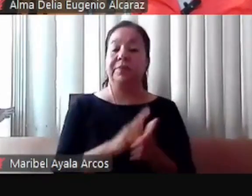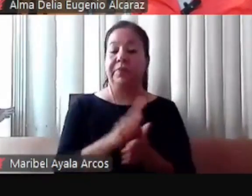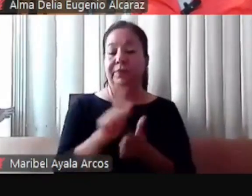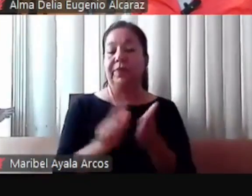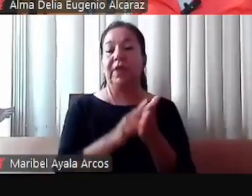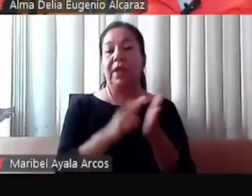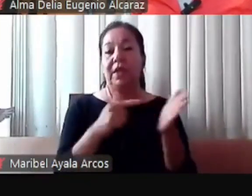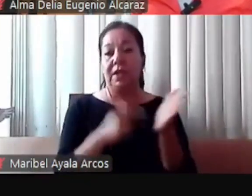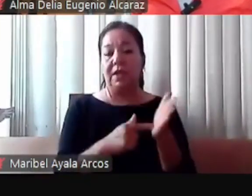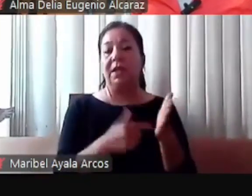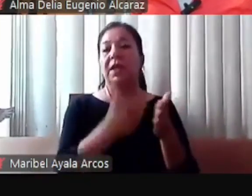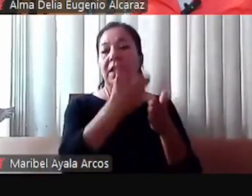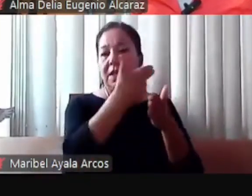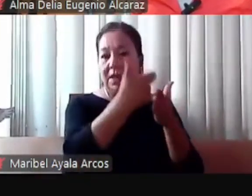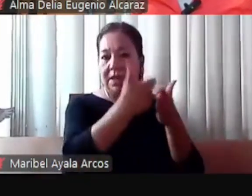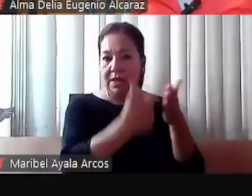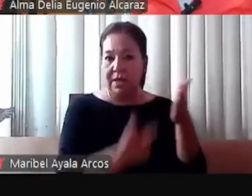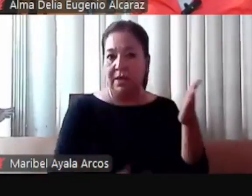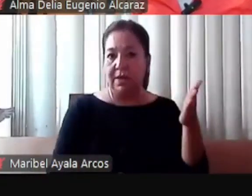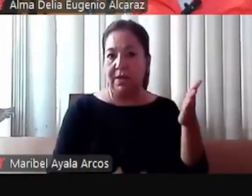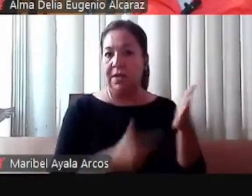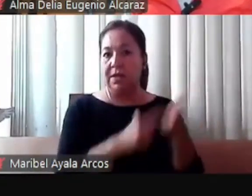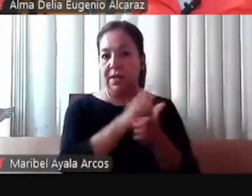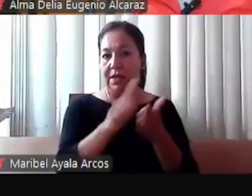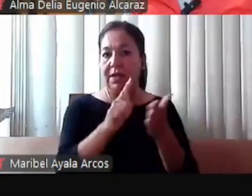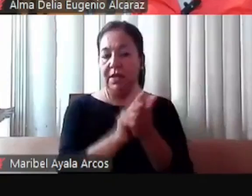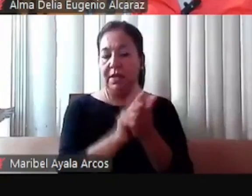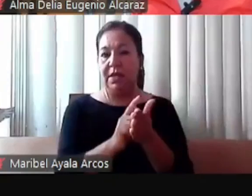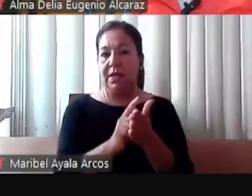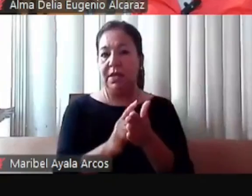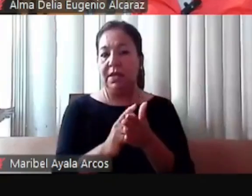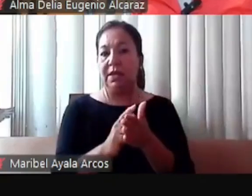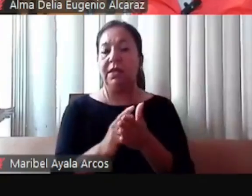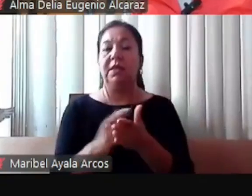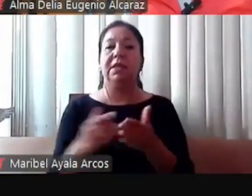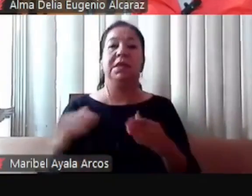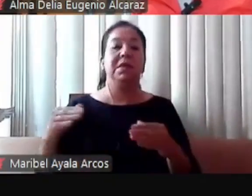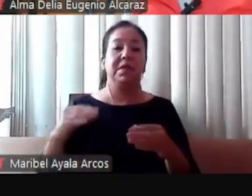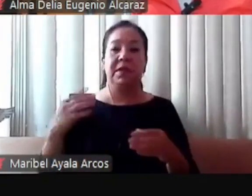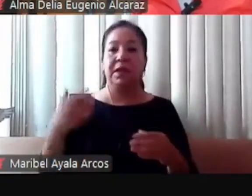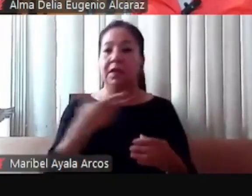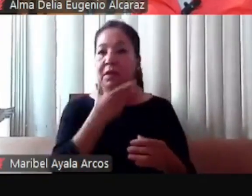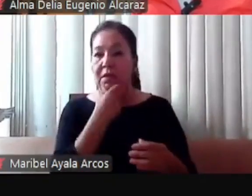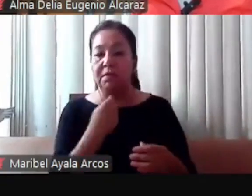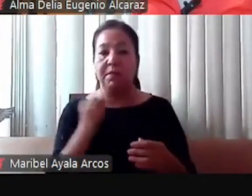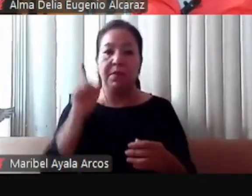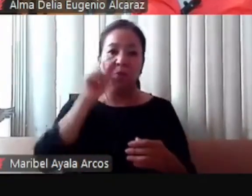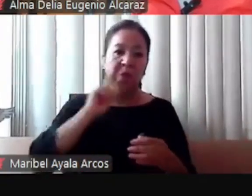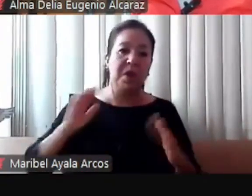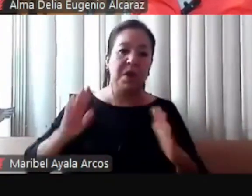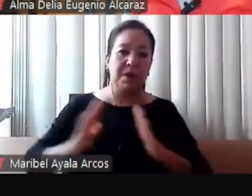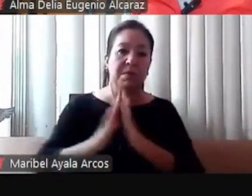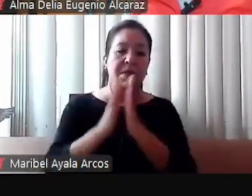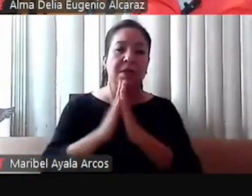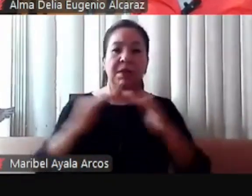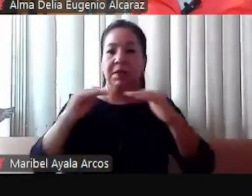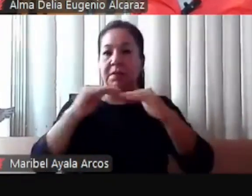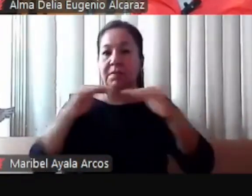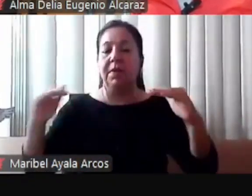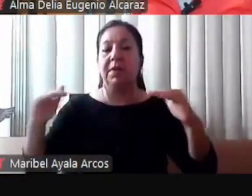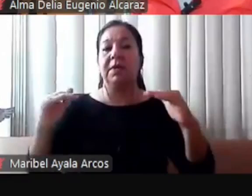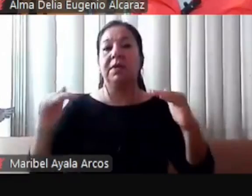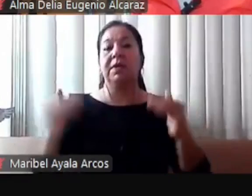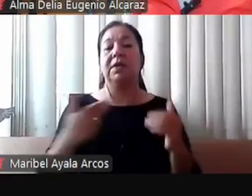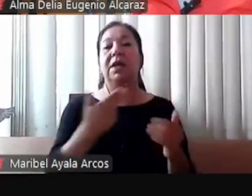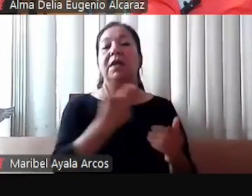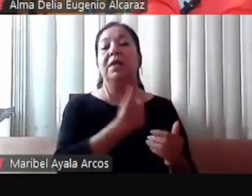al contenido obligatorio tanto de la ley electoral como de los lineamientos de paridad, lo cual ocurrió a partir del cómputo distrital de la elección municipal